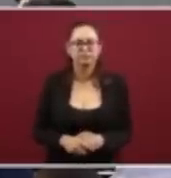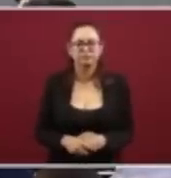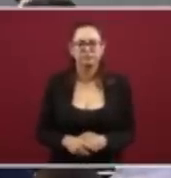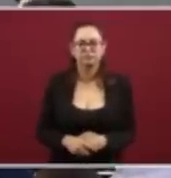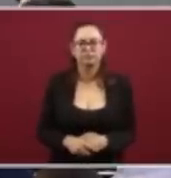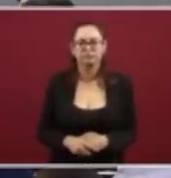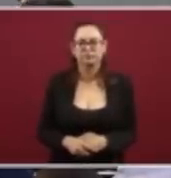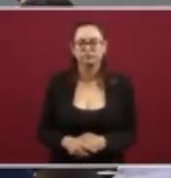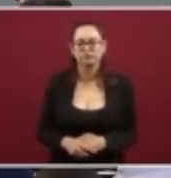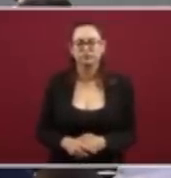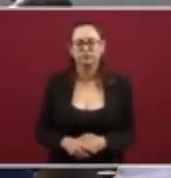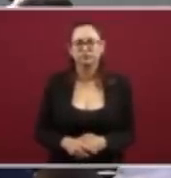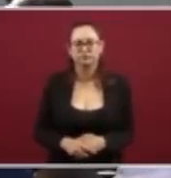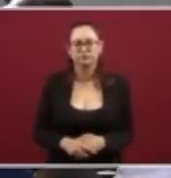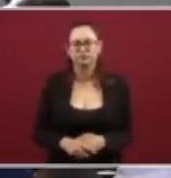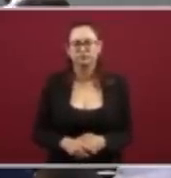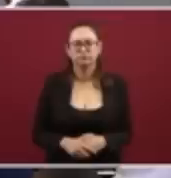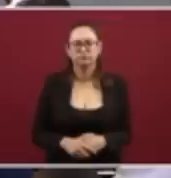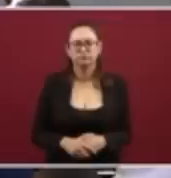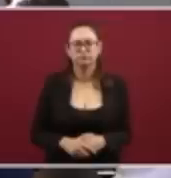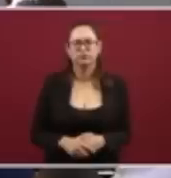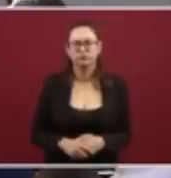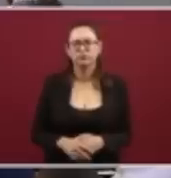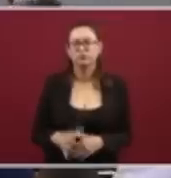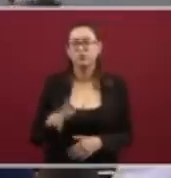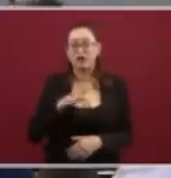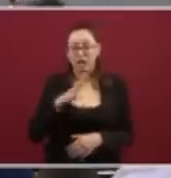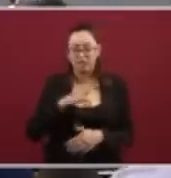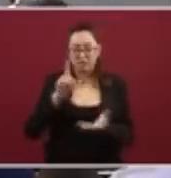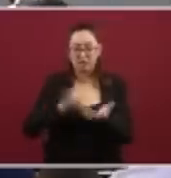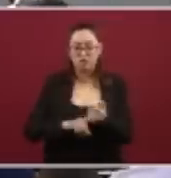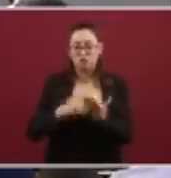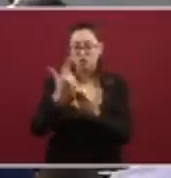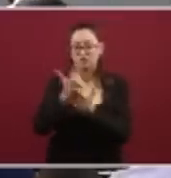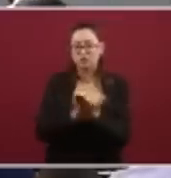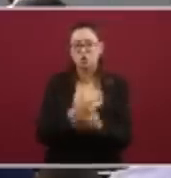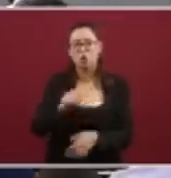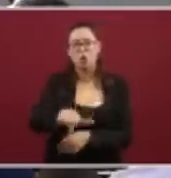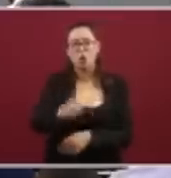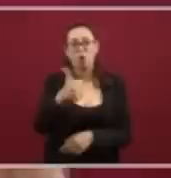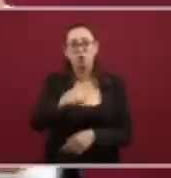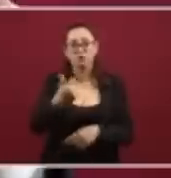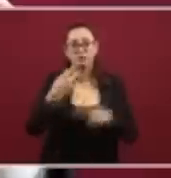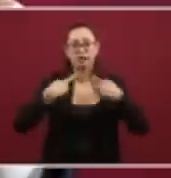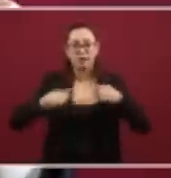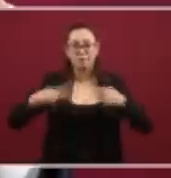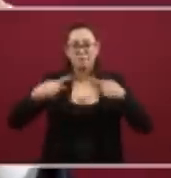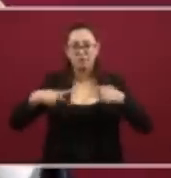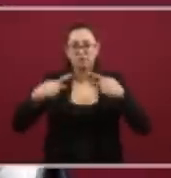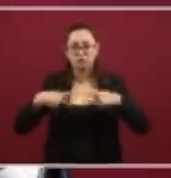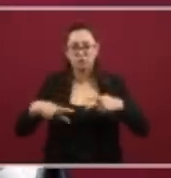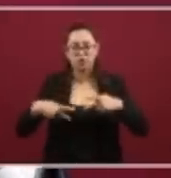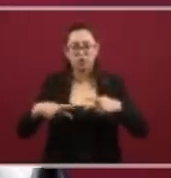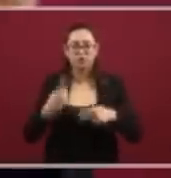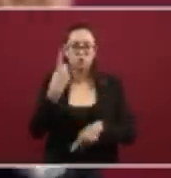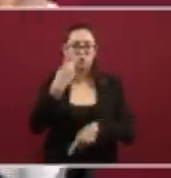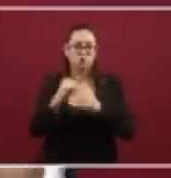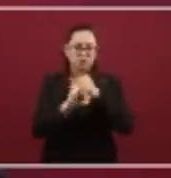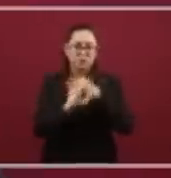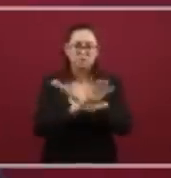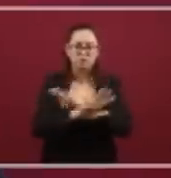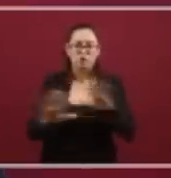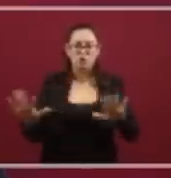llegan a ser llegan a señalar a 11 personas en un primer informe preliminar